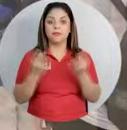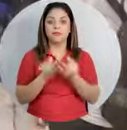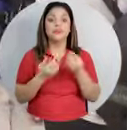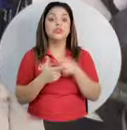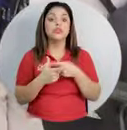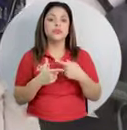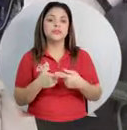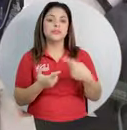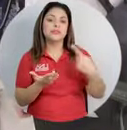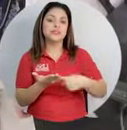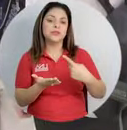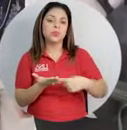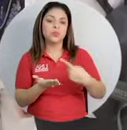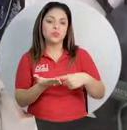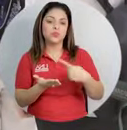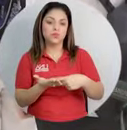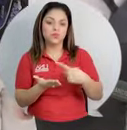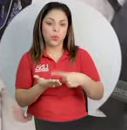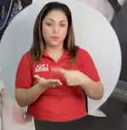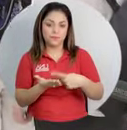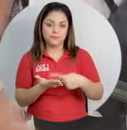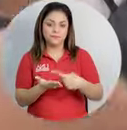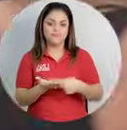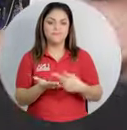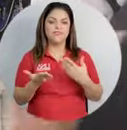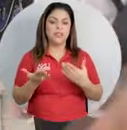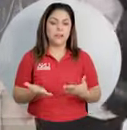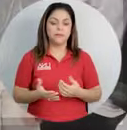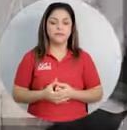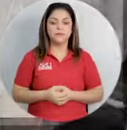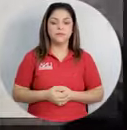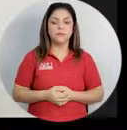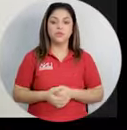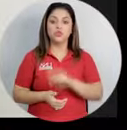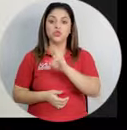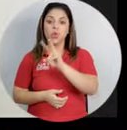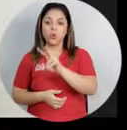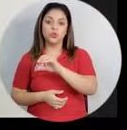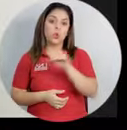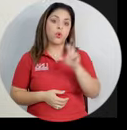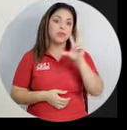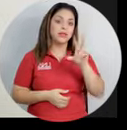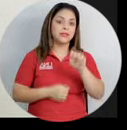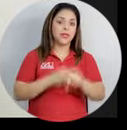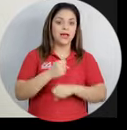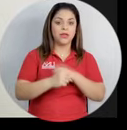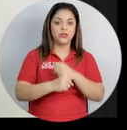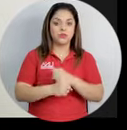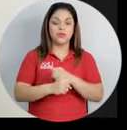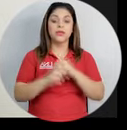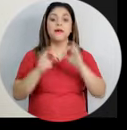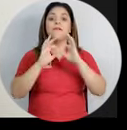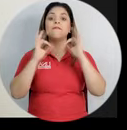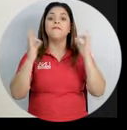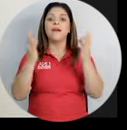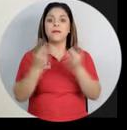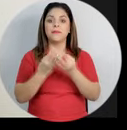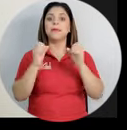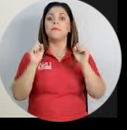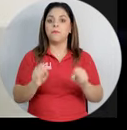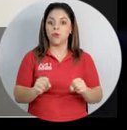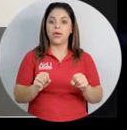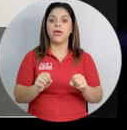familias. Entonces, la discusión acá, el fondo de todo esto es que en 2 o 3 años la